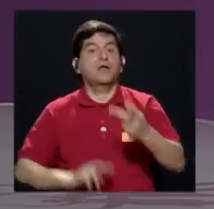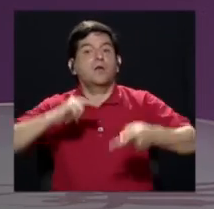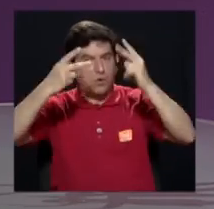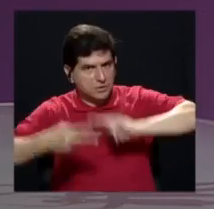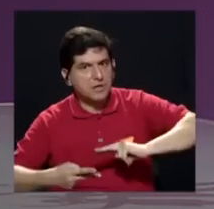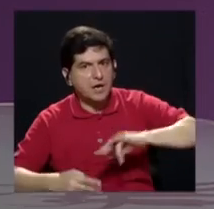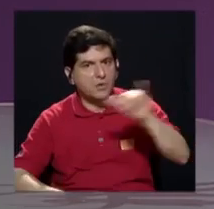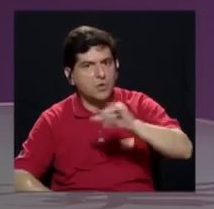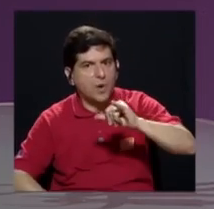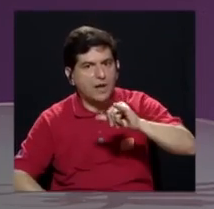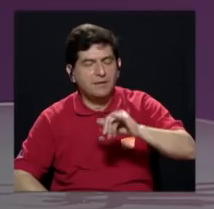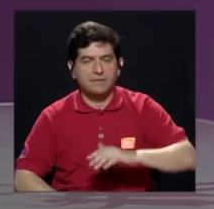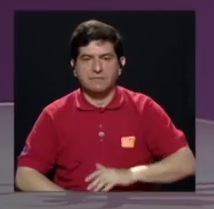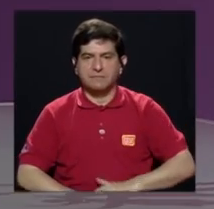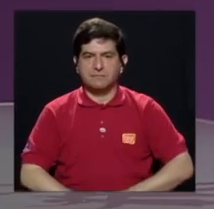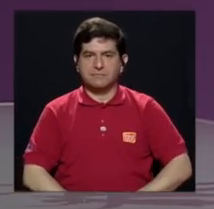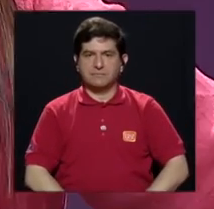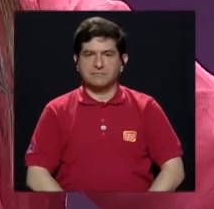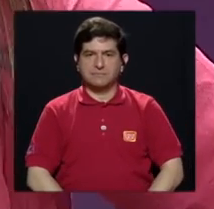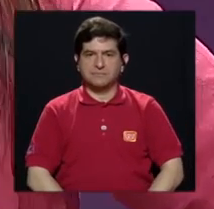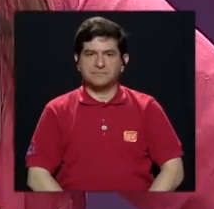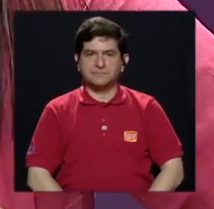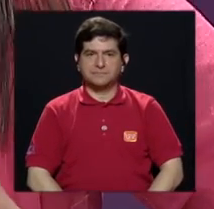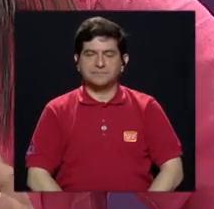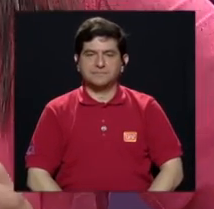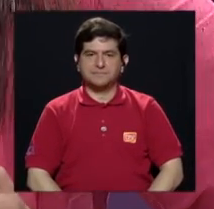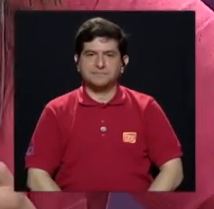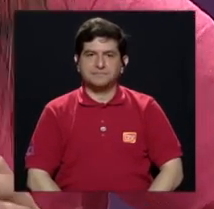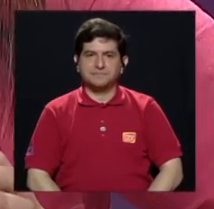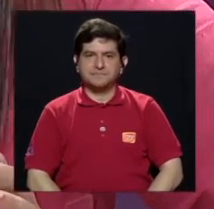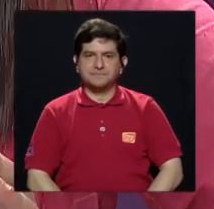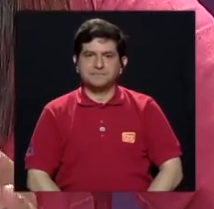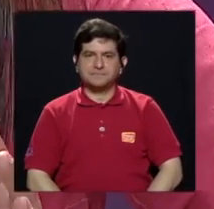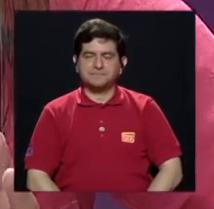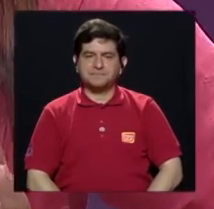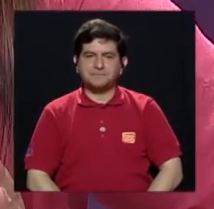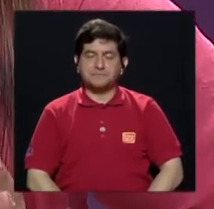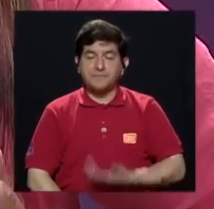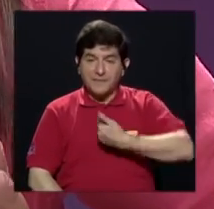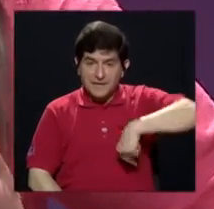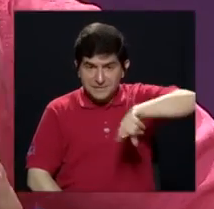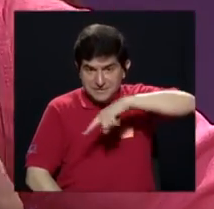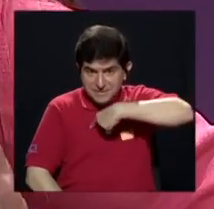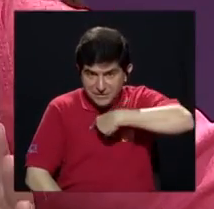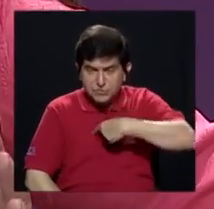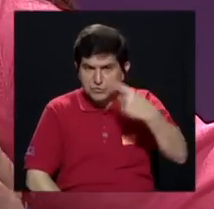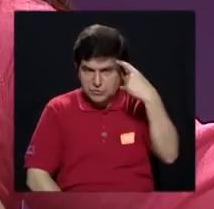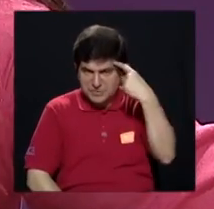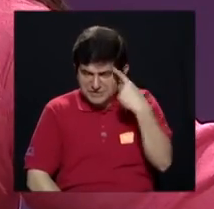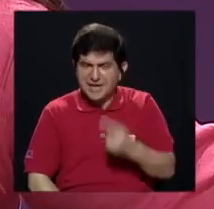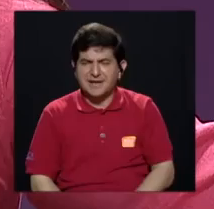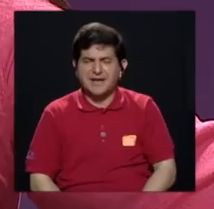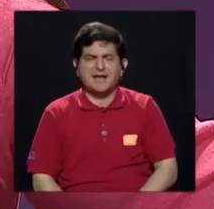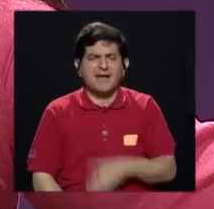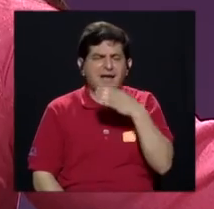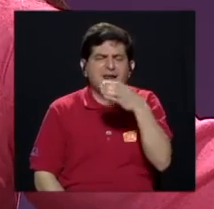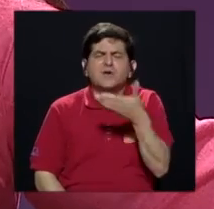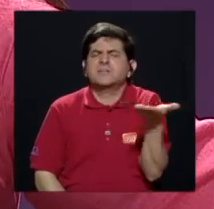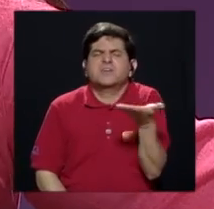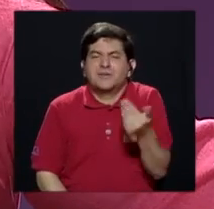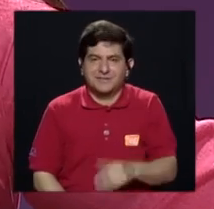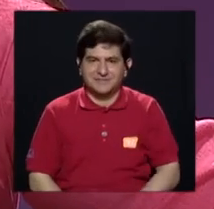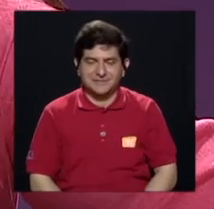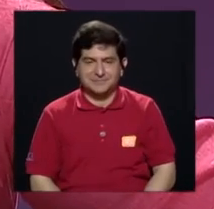lo contrario también es cierto entonces si entramos a lo recomendable bueno lo